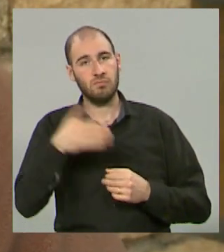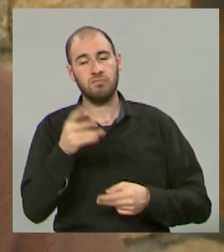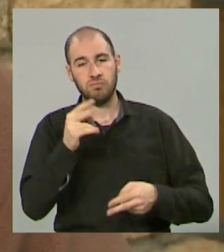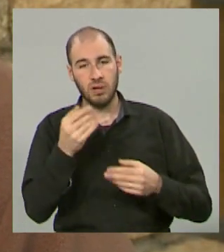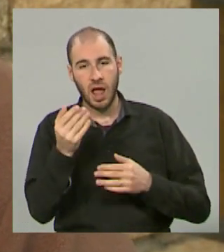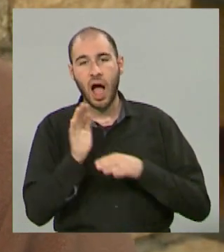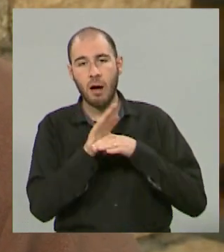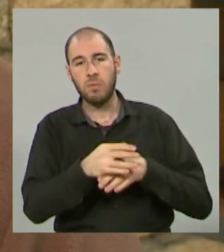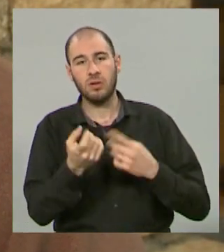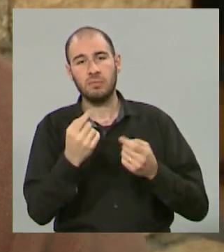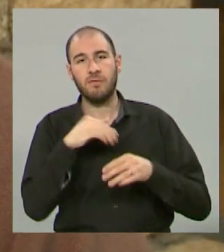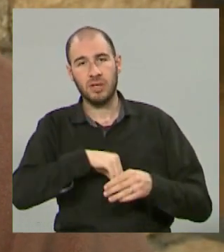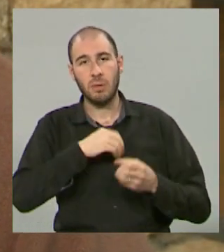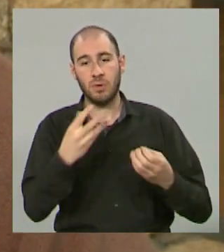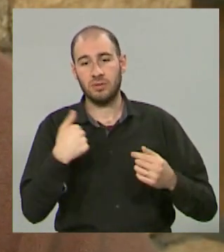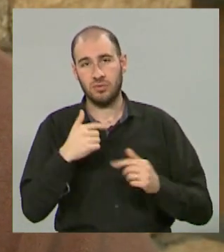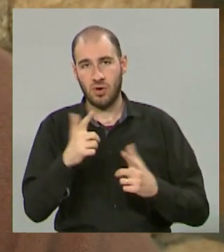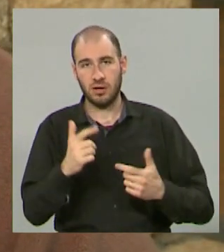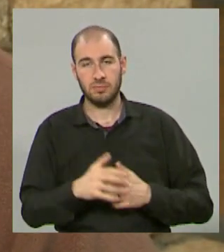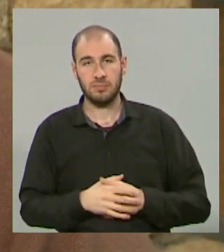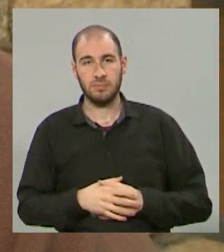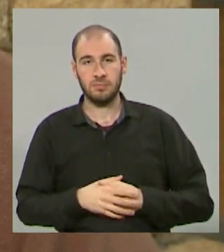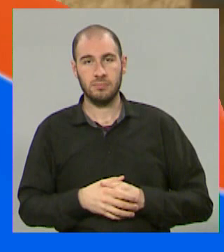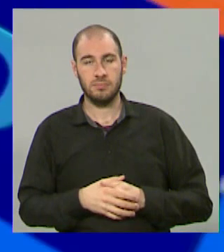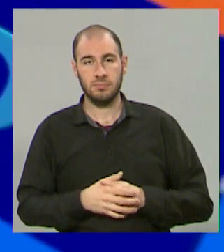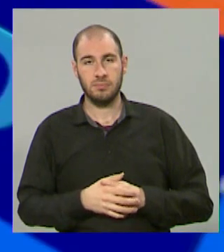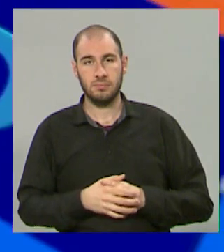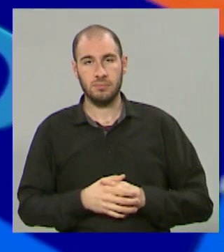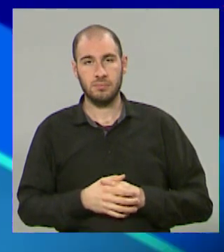buscar, el apoyo de las víctimas, porque no la hemos tenido.